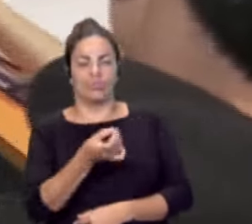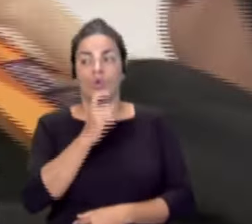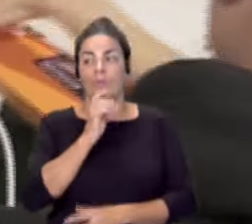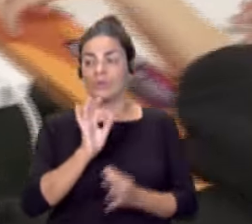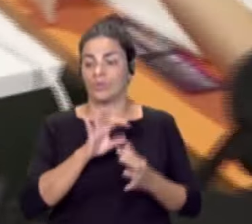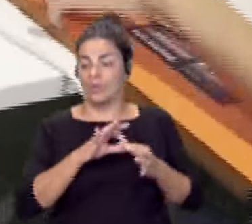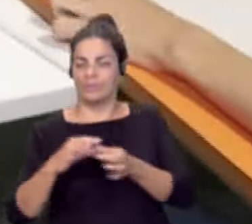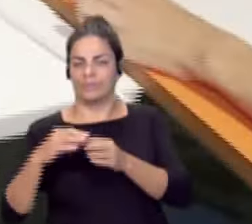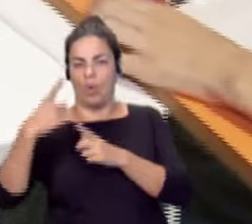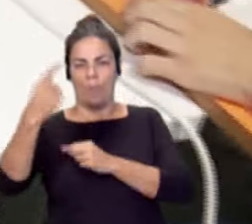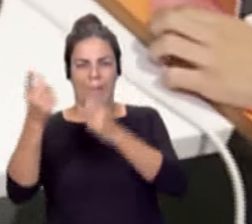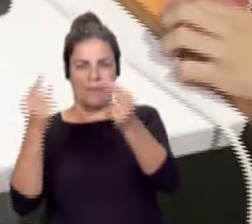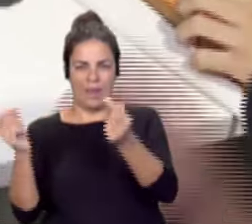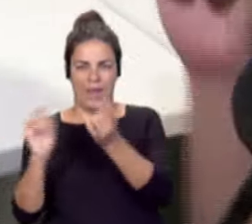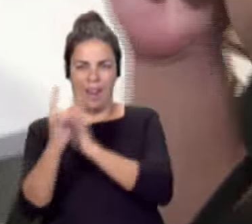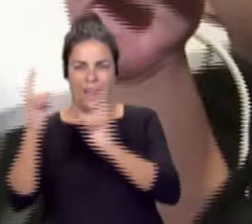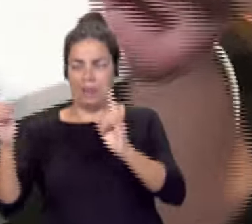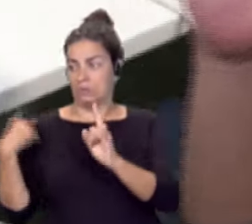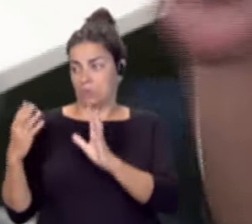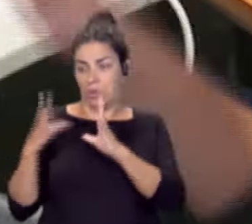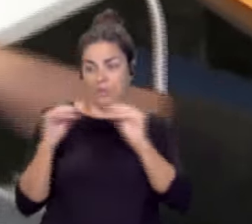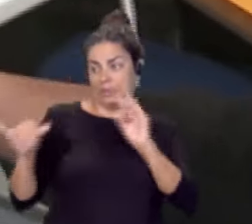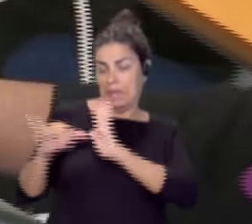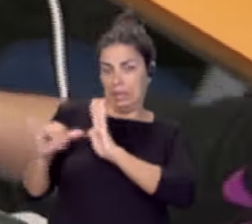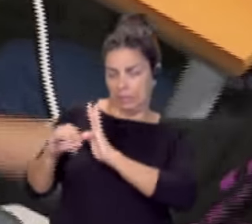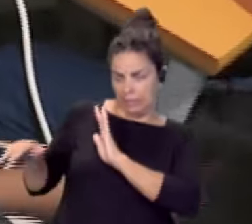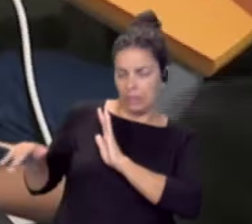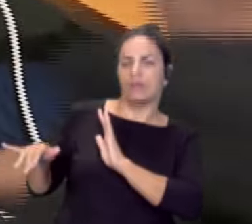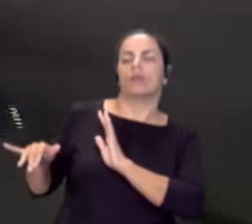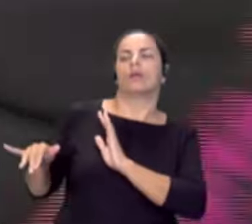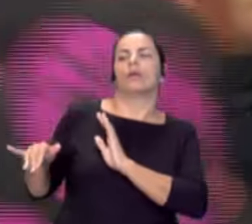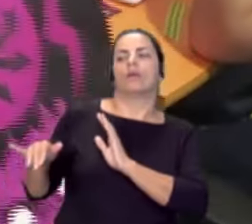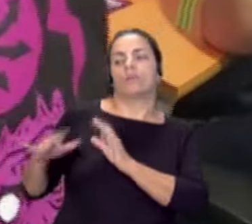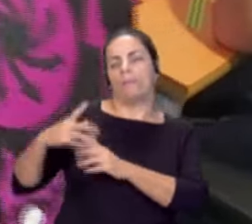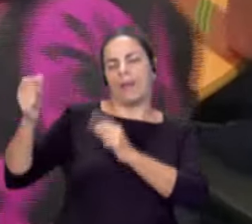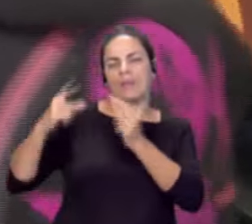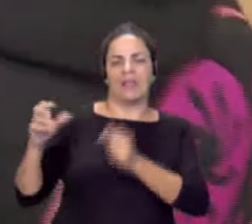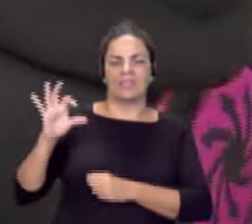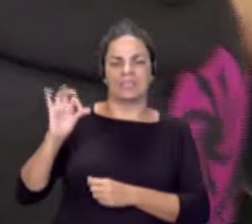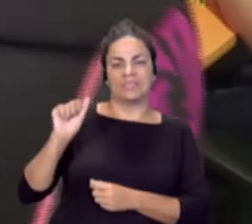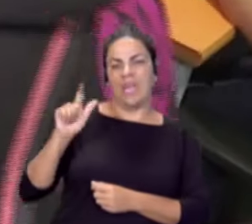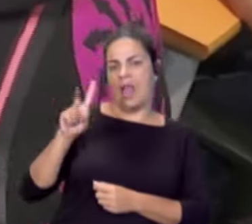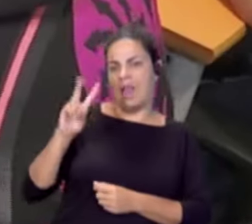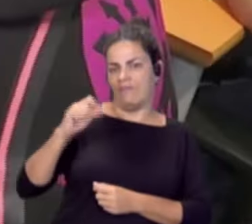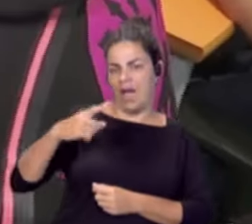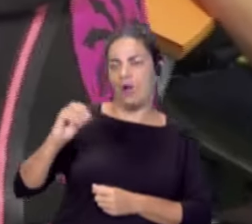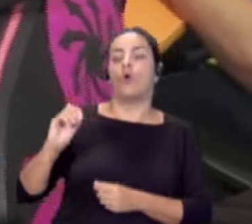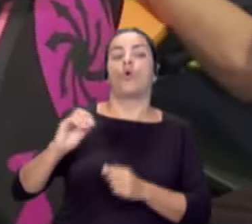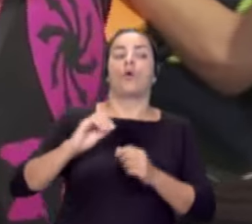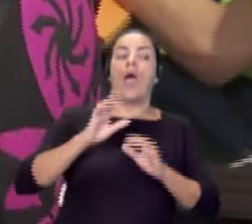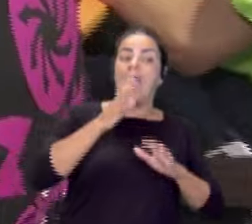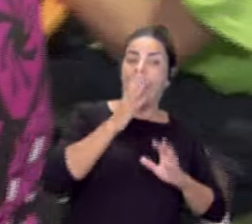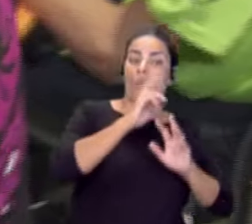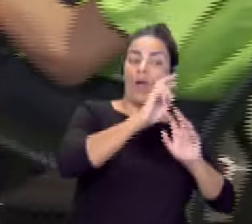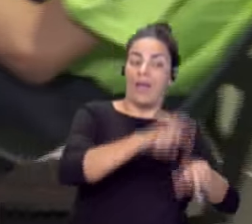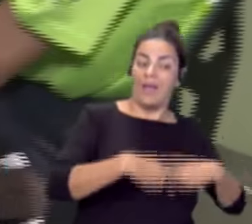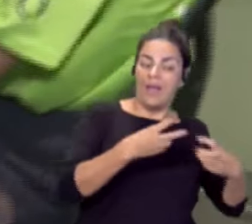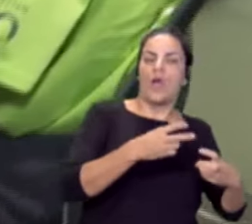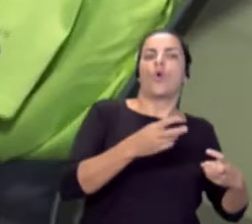aquí al ladito de la universidad, el palmeral de Salvago, utilizando aguas regeneradas. Pero yo creo que los chicos igual te explican mejor que